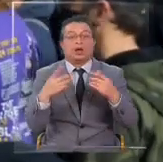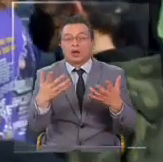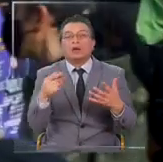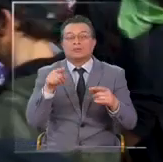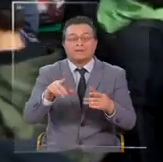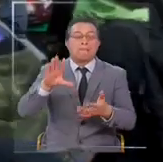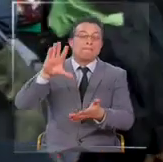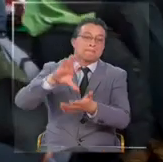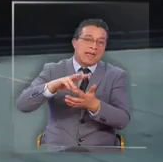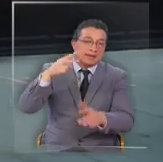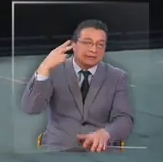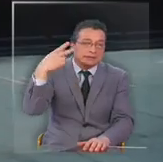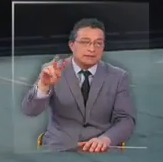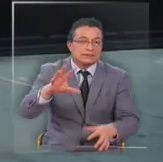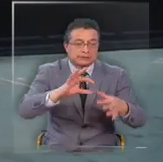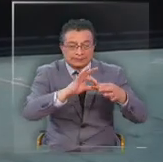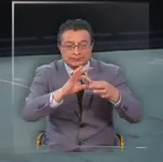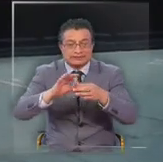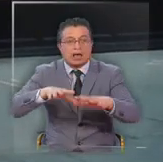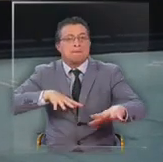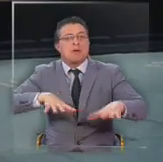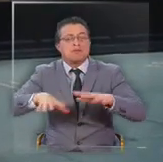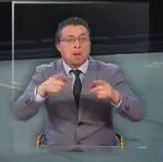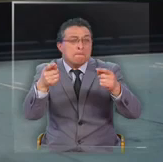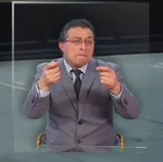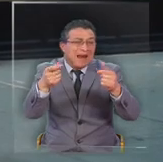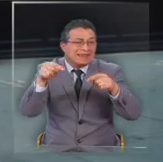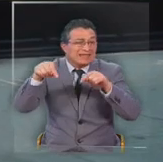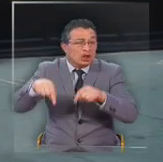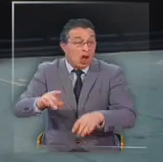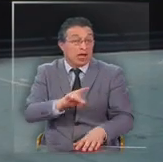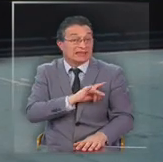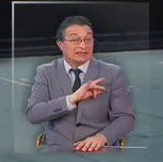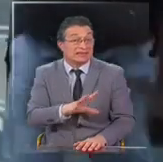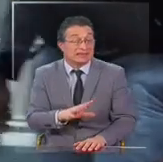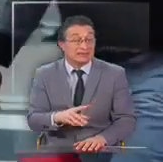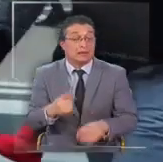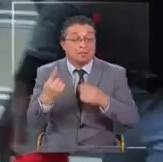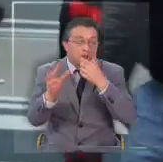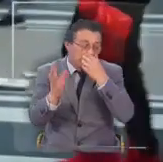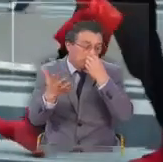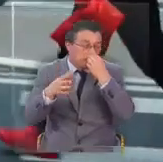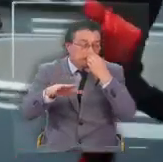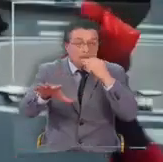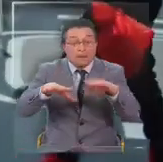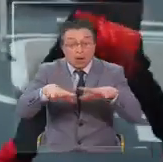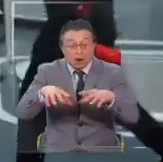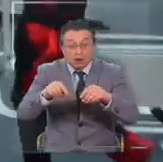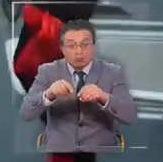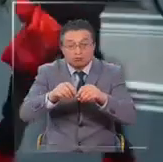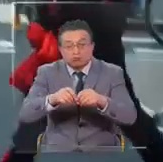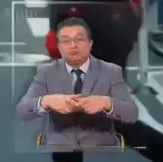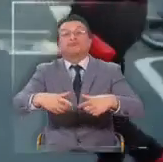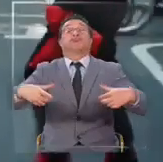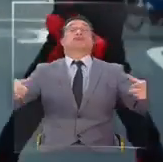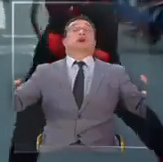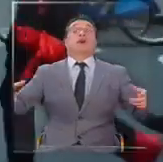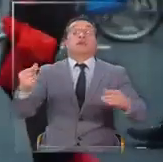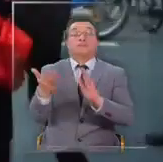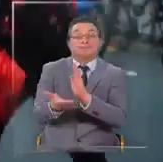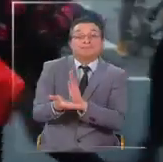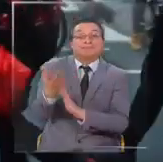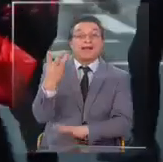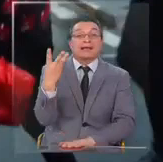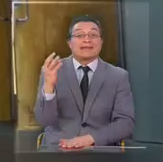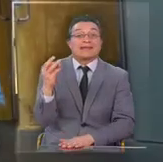del país, del tipo de movimiento, algo parecido a lo que ocurrió en Chile, donde una cosa gatilló un movimiento mucho más grande? El alza de los